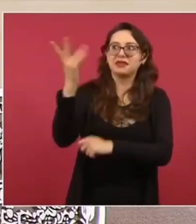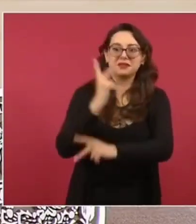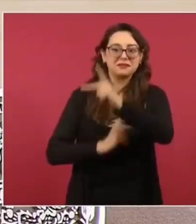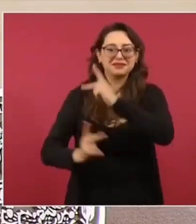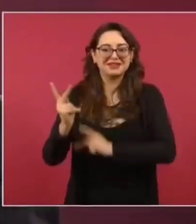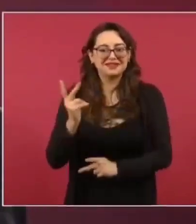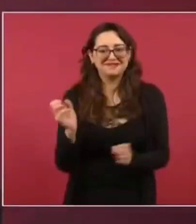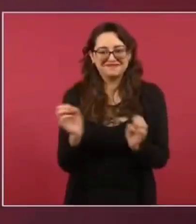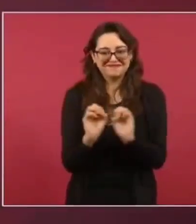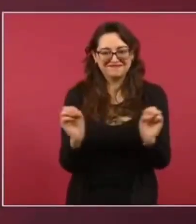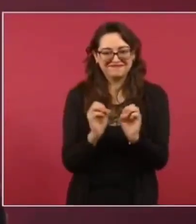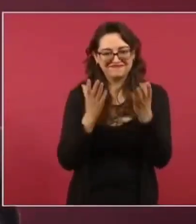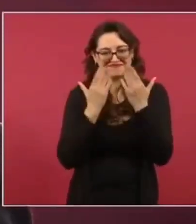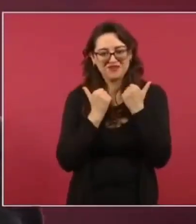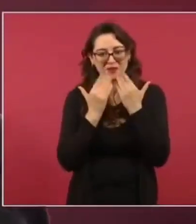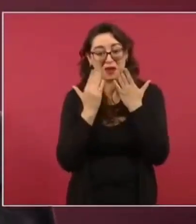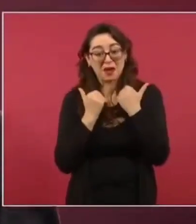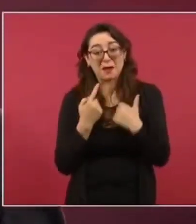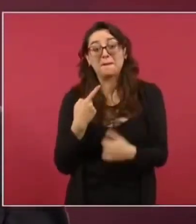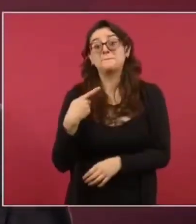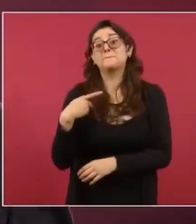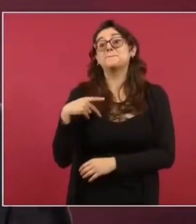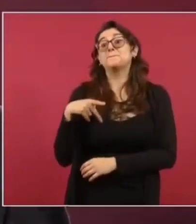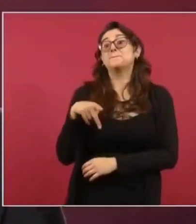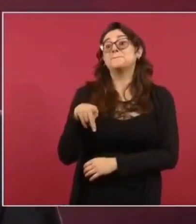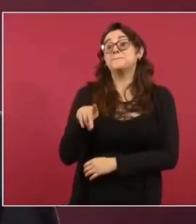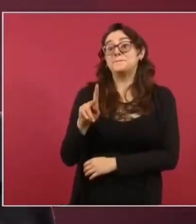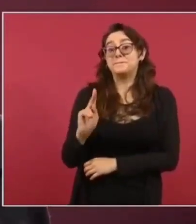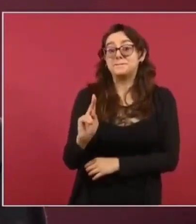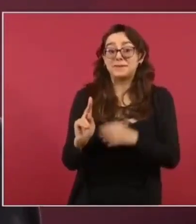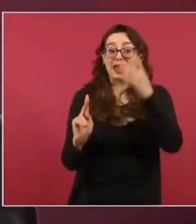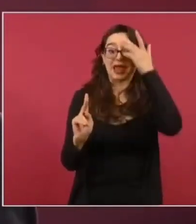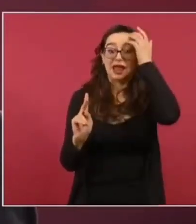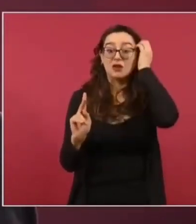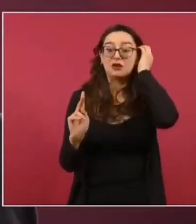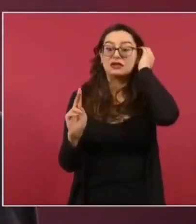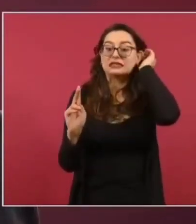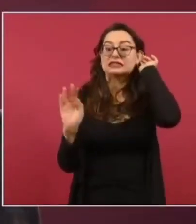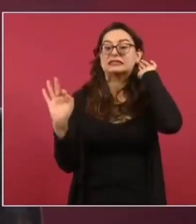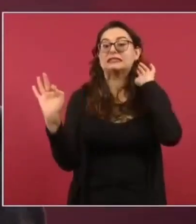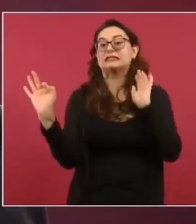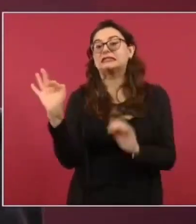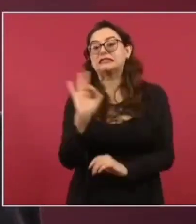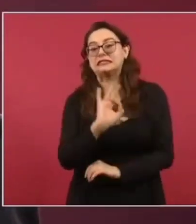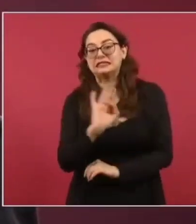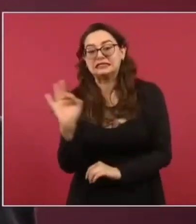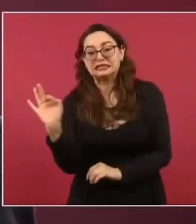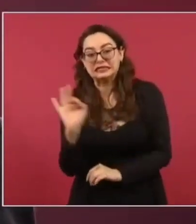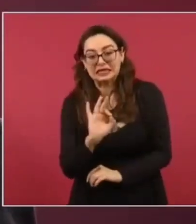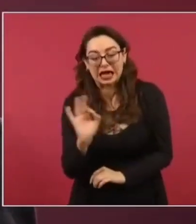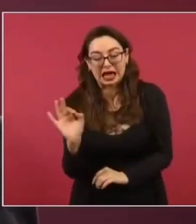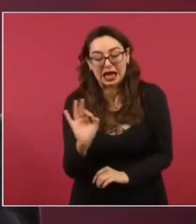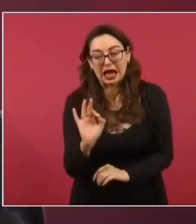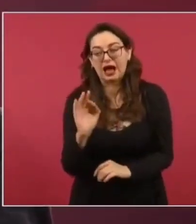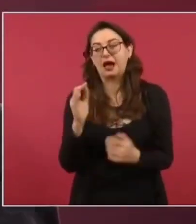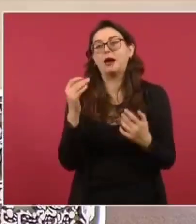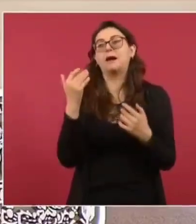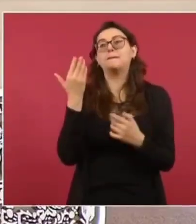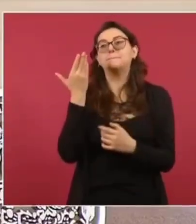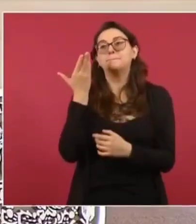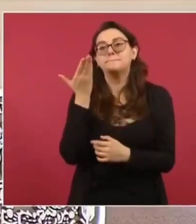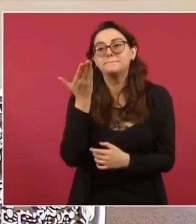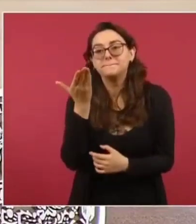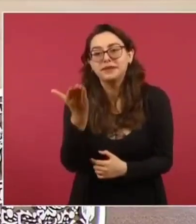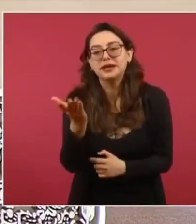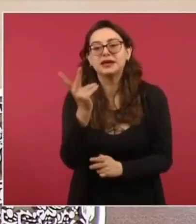supuesto de que hubiera deuda y para satisfacción de quienes están insistiendo en que esta es